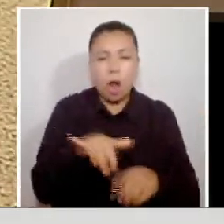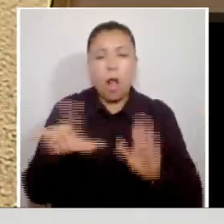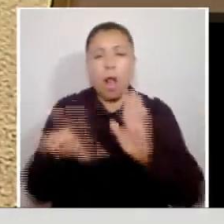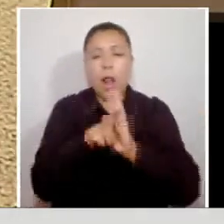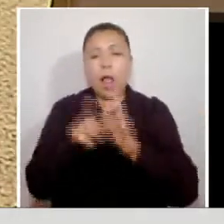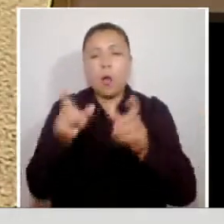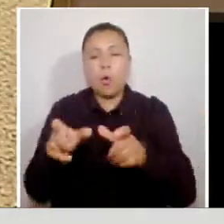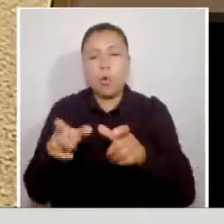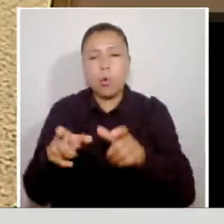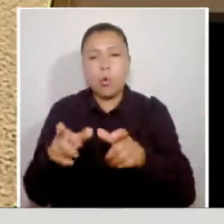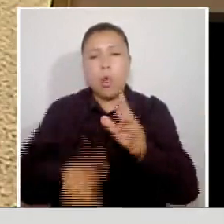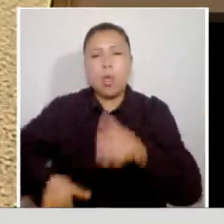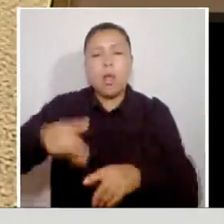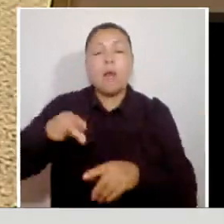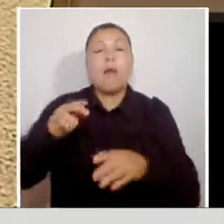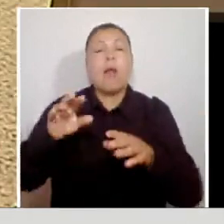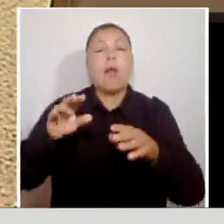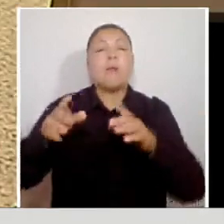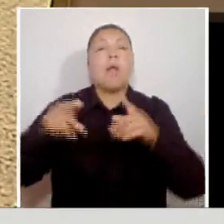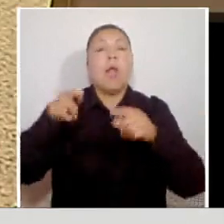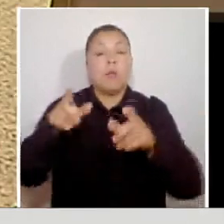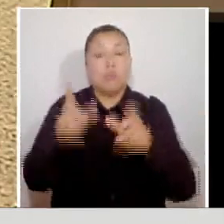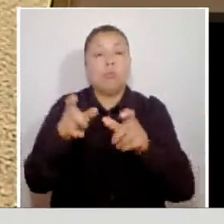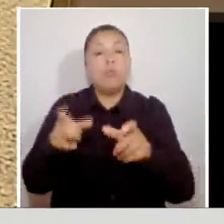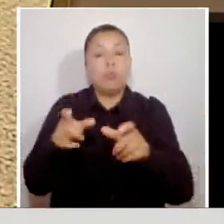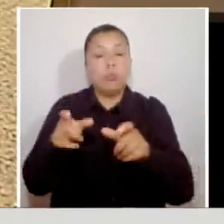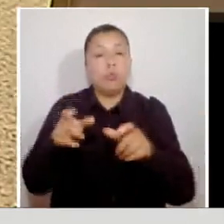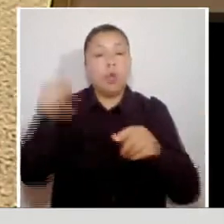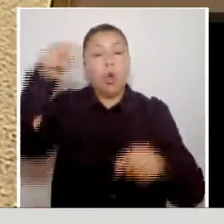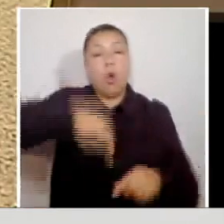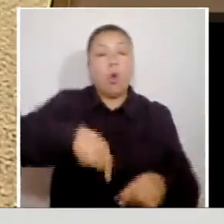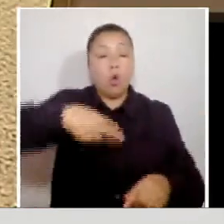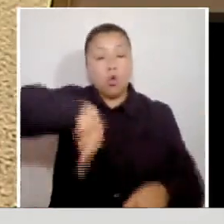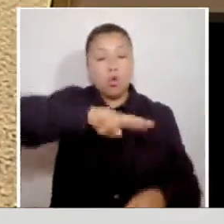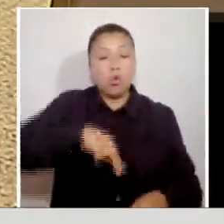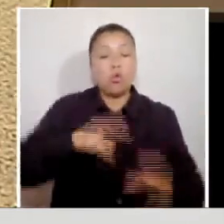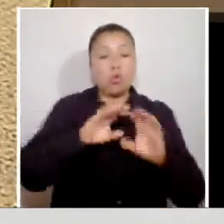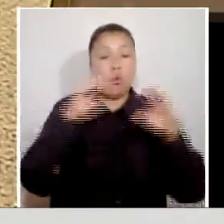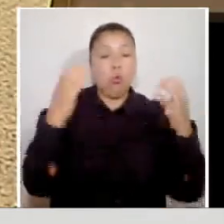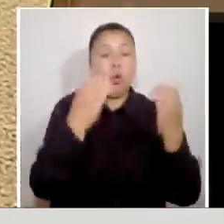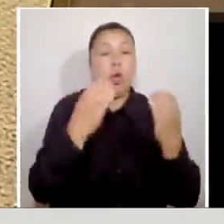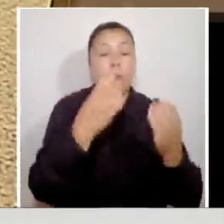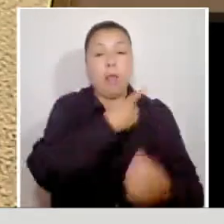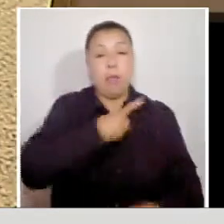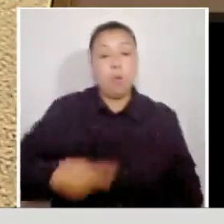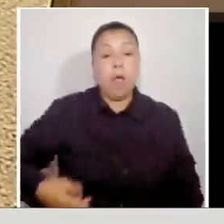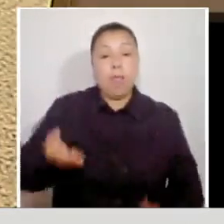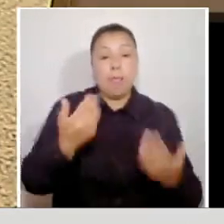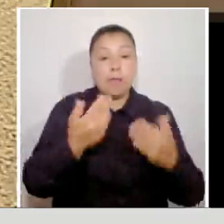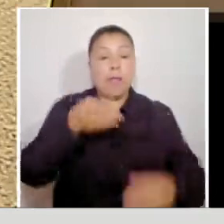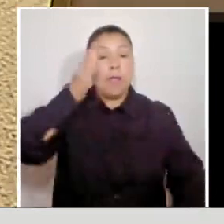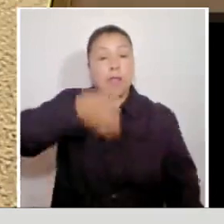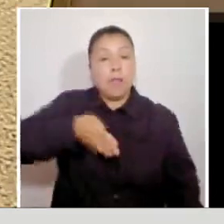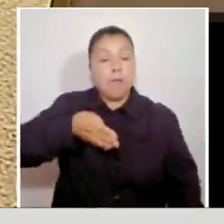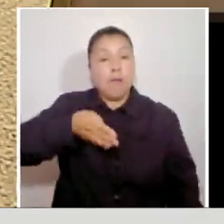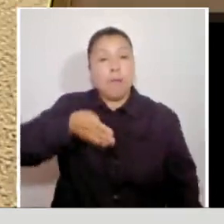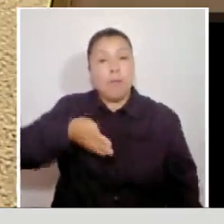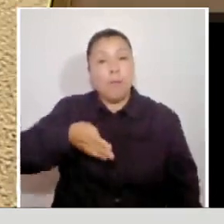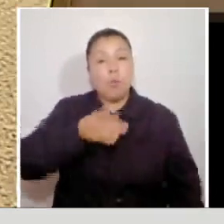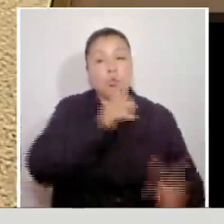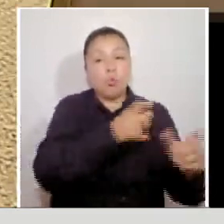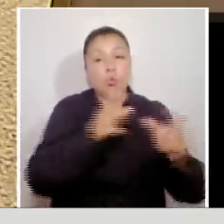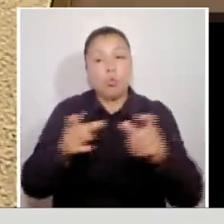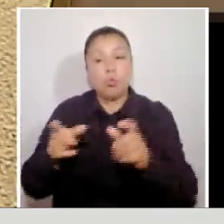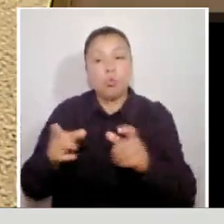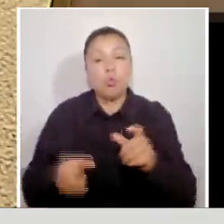armas eso no puede ser es una regularidad y que hoy día nosotros y como cámara necesitamos y debemos poner un control y poner